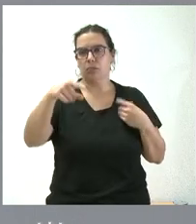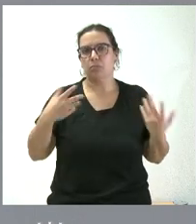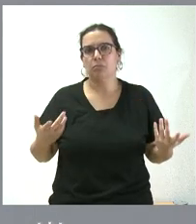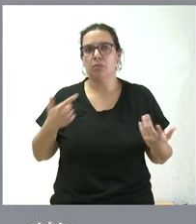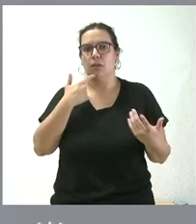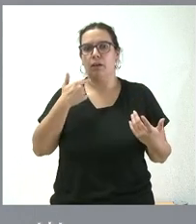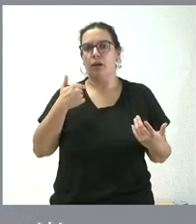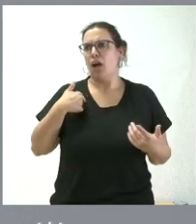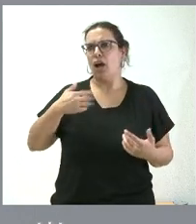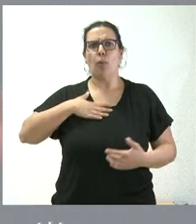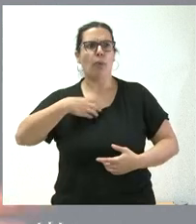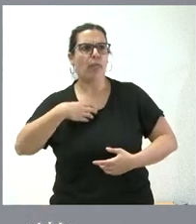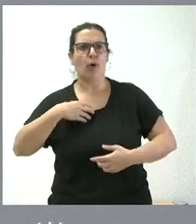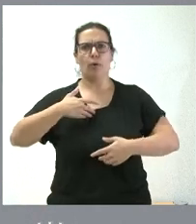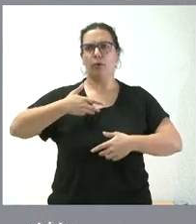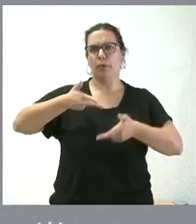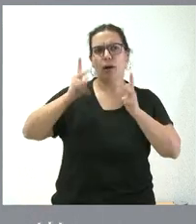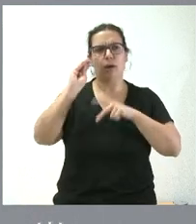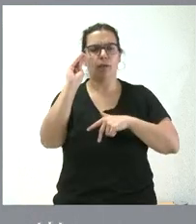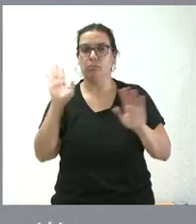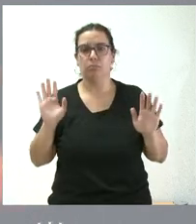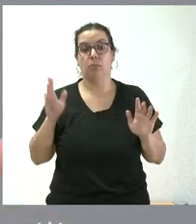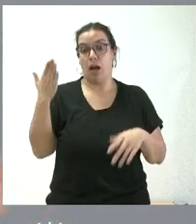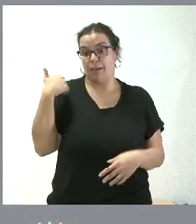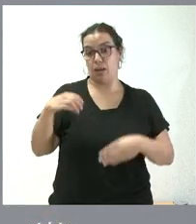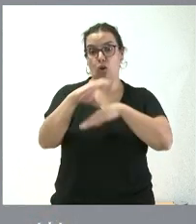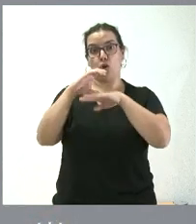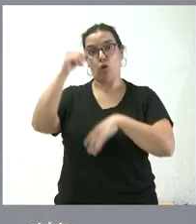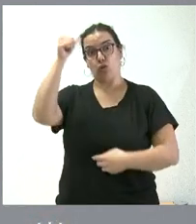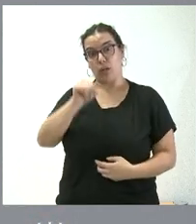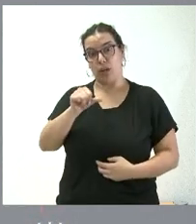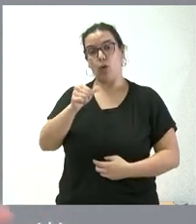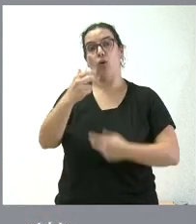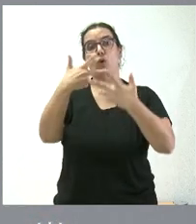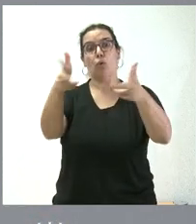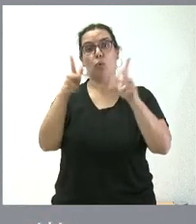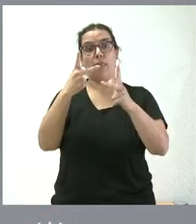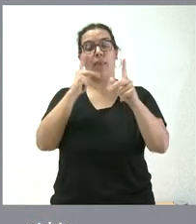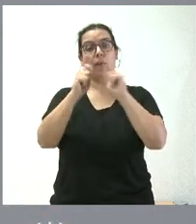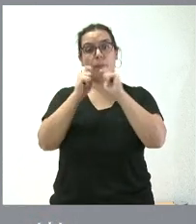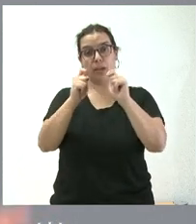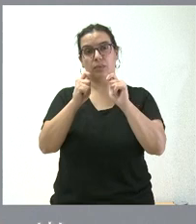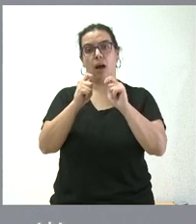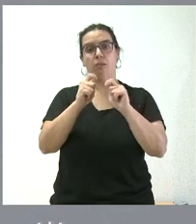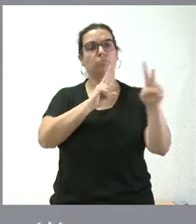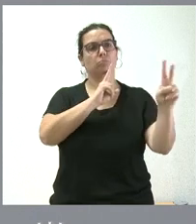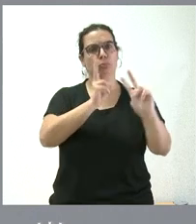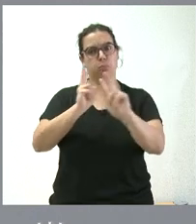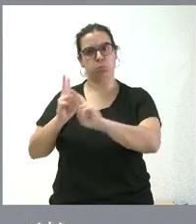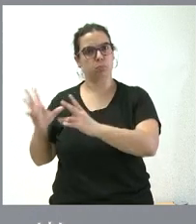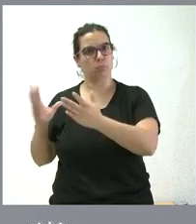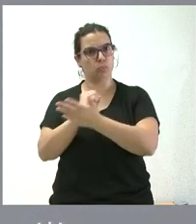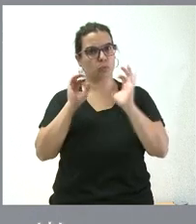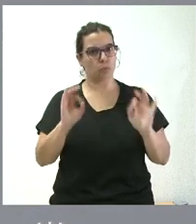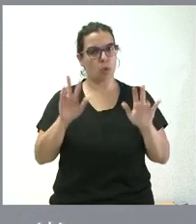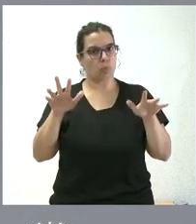se me deja preguntar ayer el consejero informó a los medios admitió preguntas señaló claramente